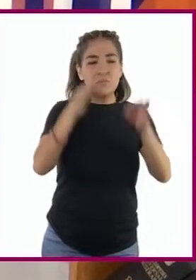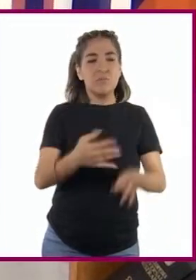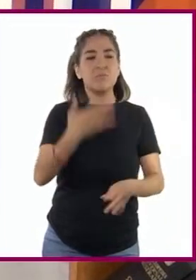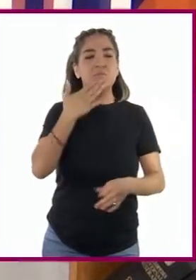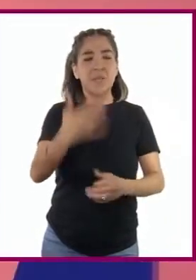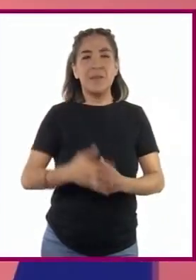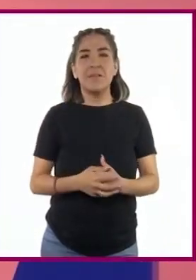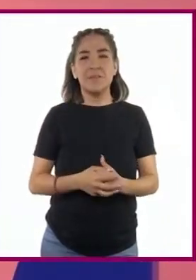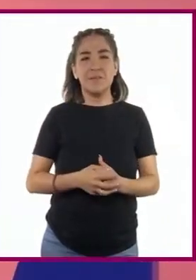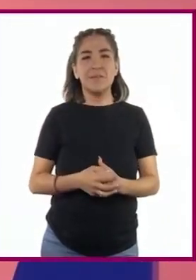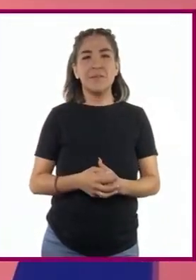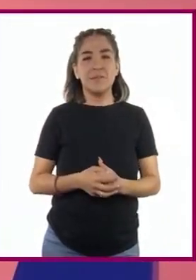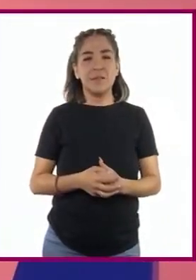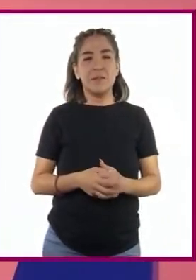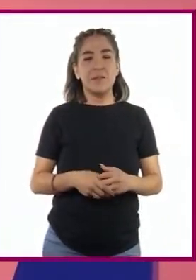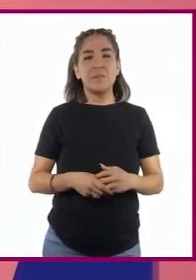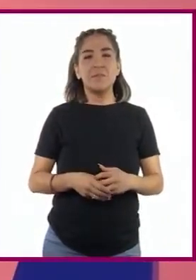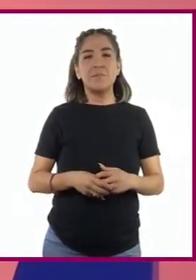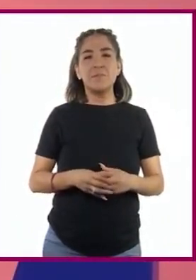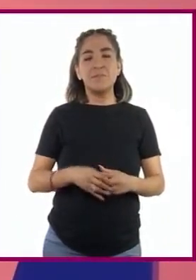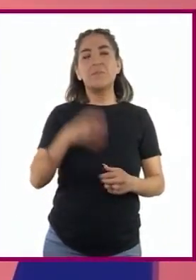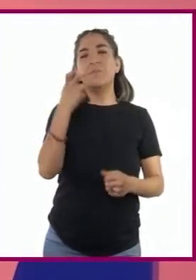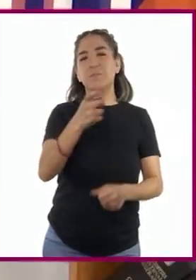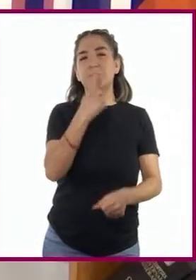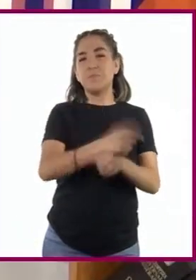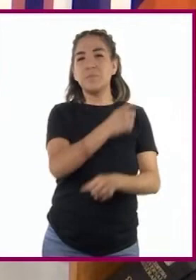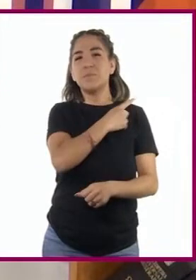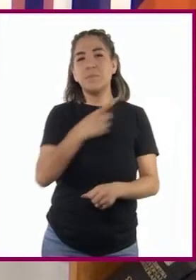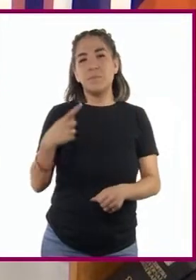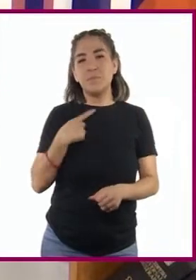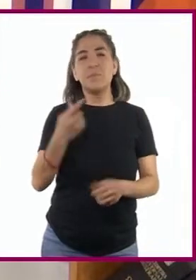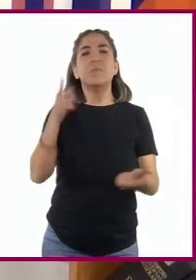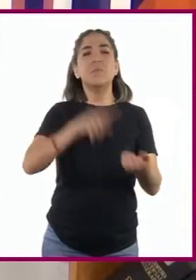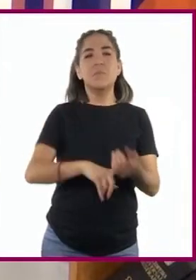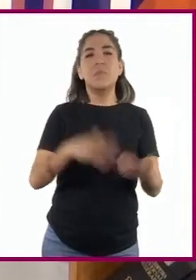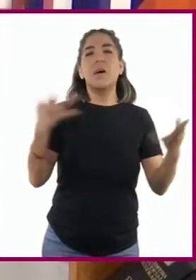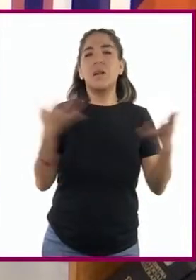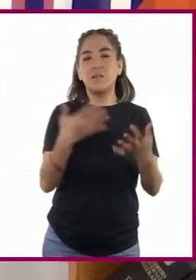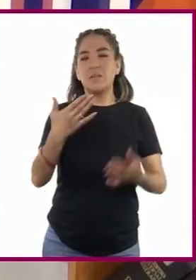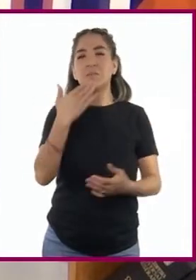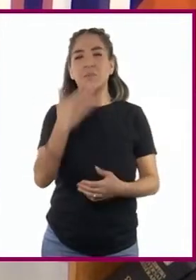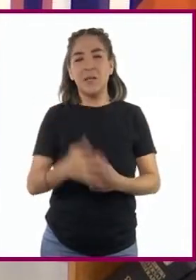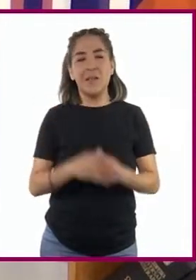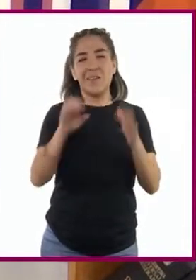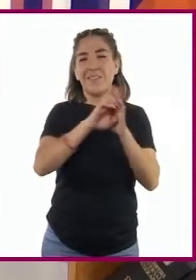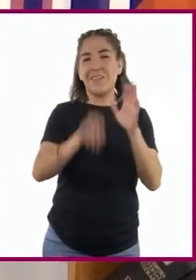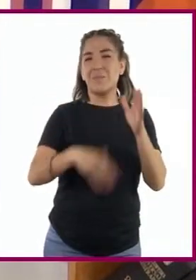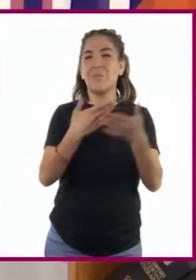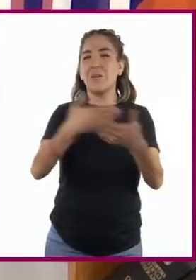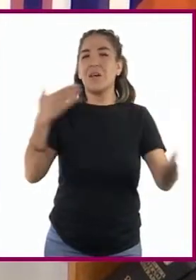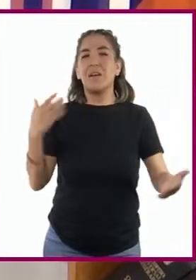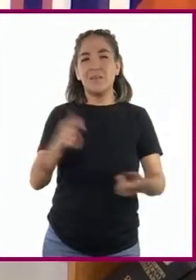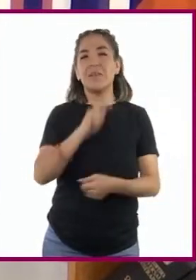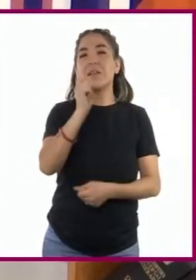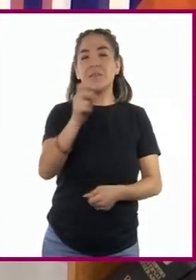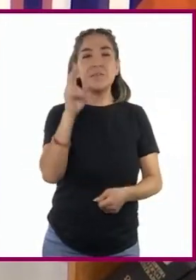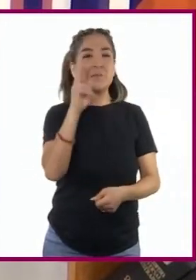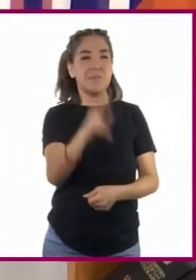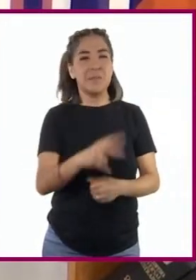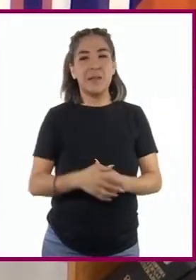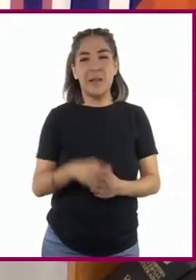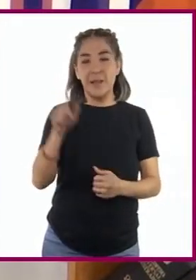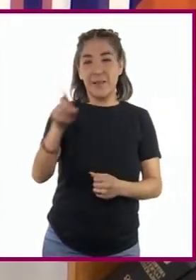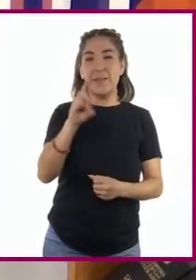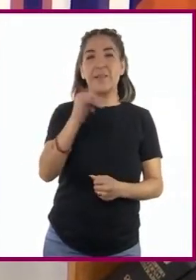cohesión. Vamos a enfocarnos primero en la adecuación. En el ejemplo anterior pudimos notar que